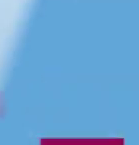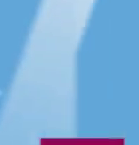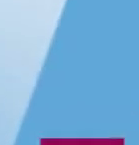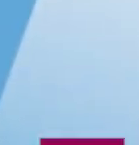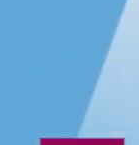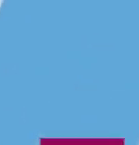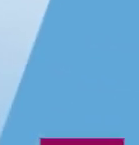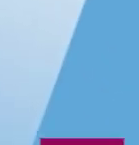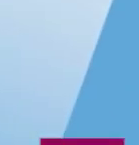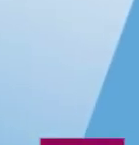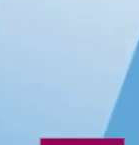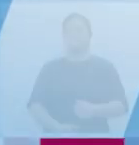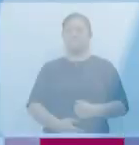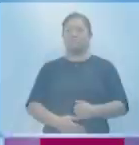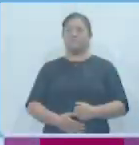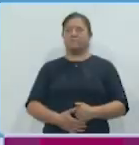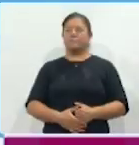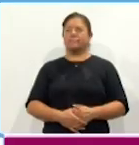Continuamos.